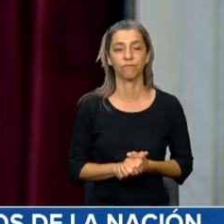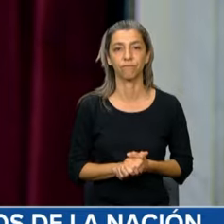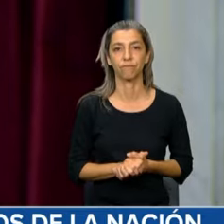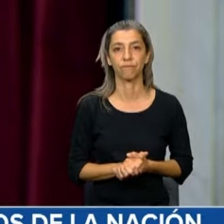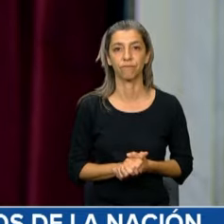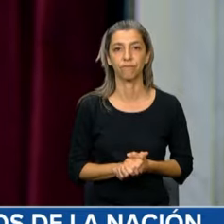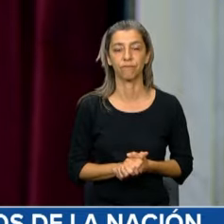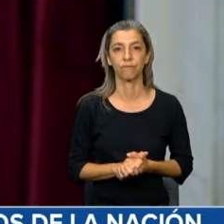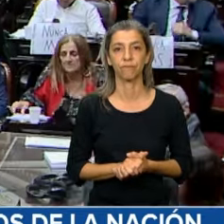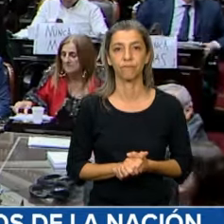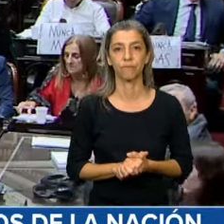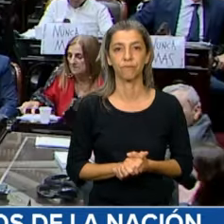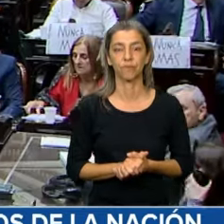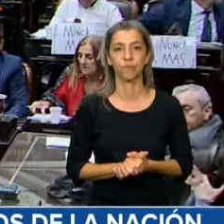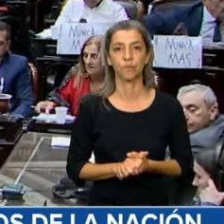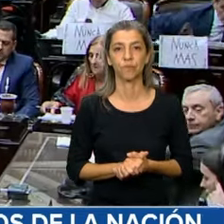correspondientes